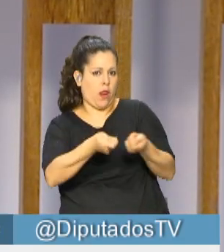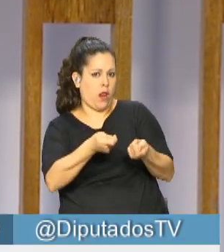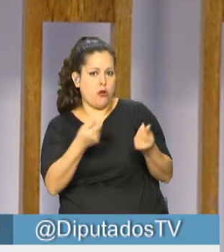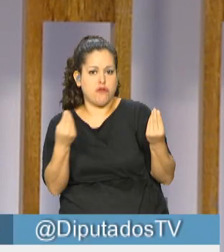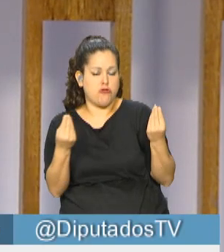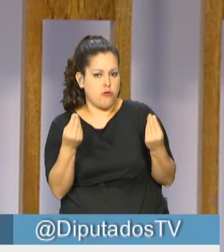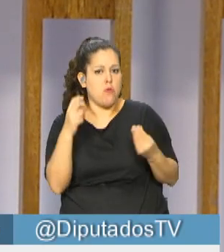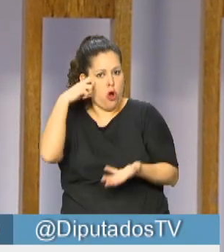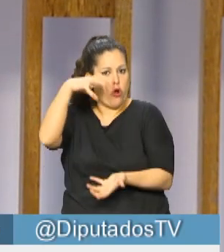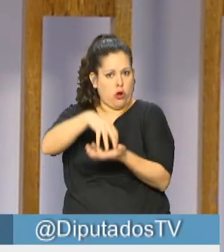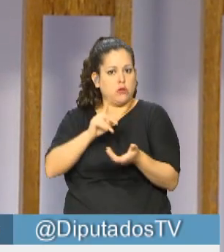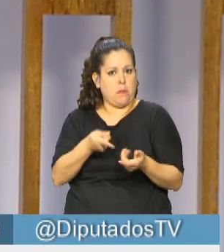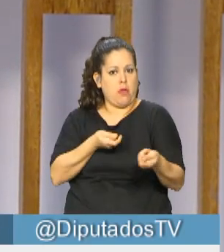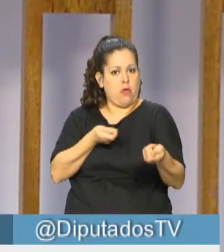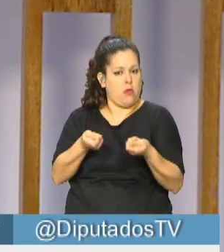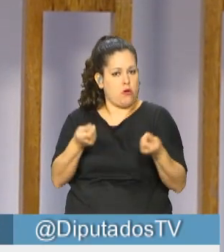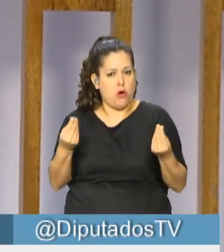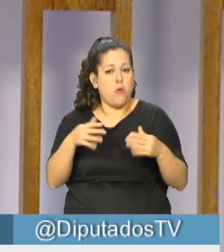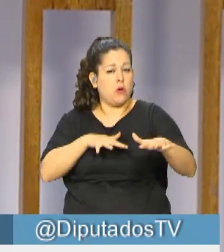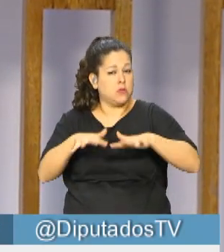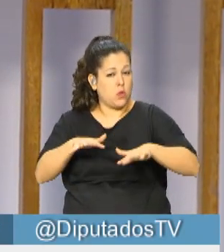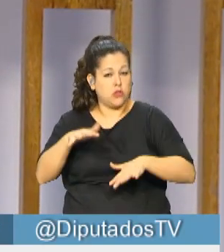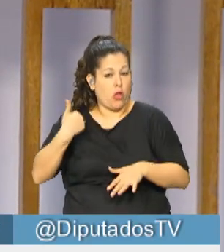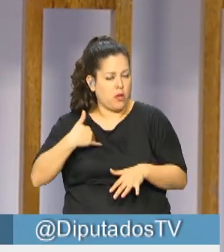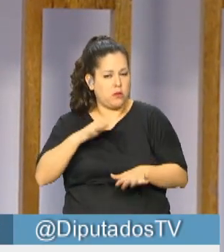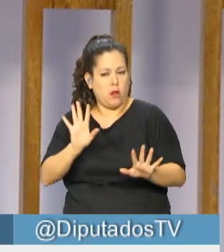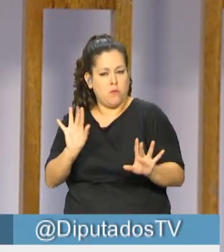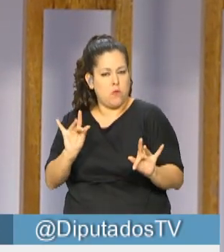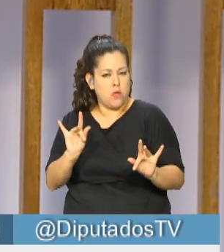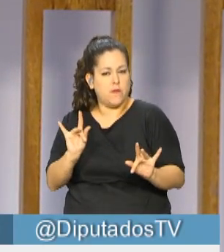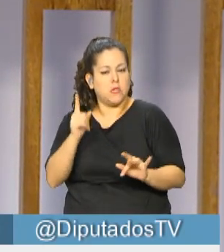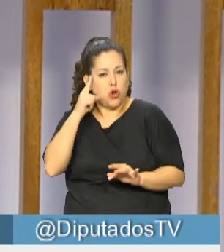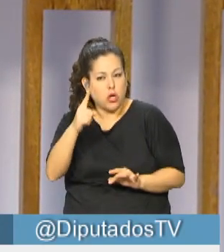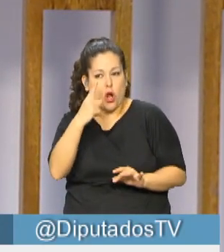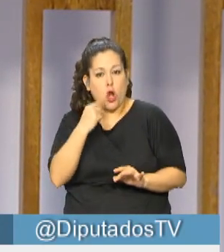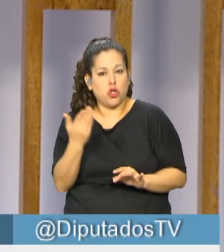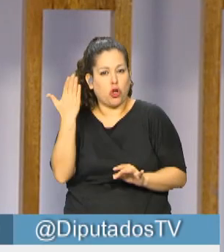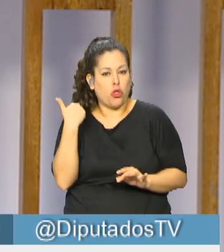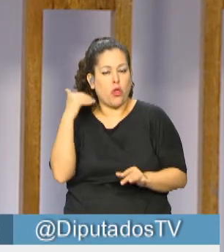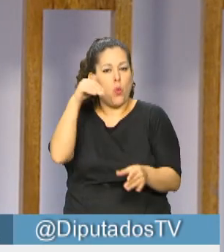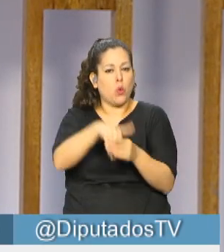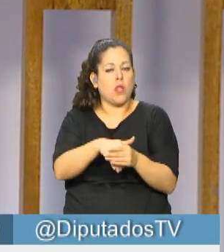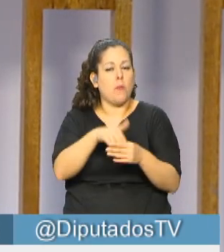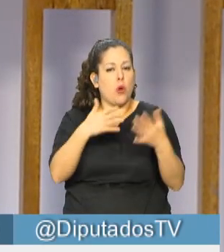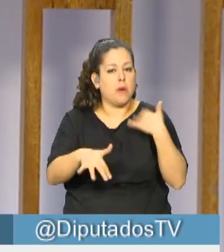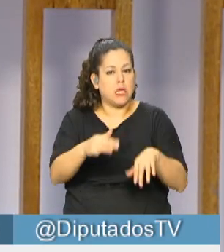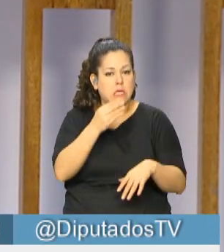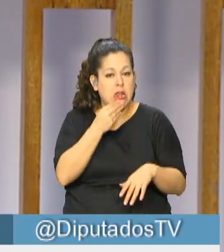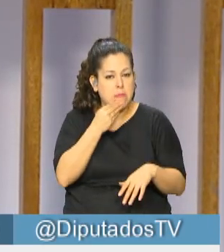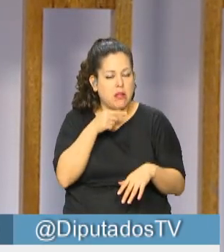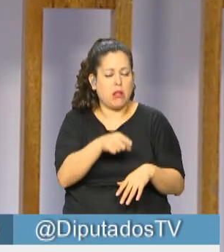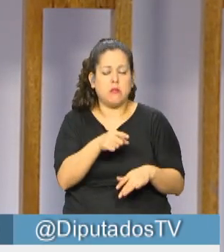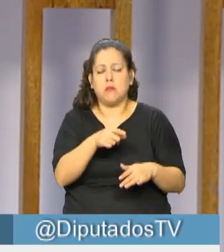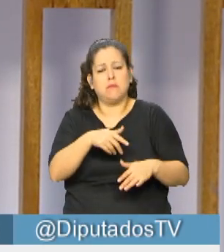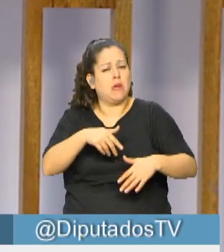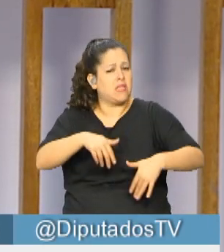estamos hablando con todos los sectores, la situación del país es muy difícil. Creo que el otro día el hecho de haber votado la emergencia alimentaria, más allá,